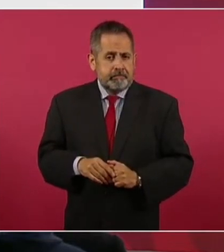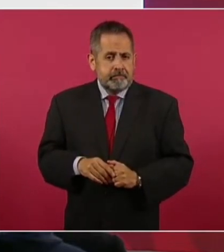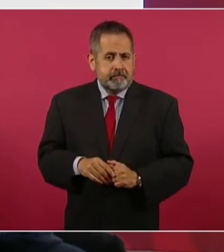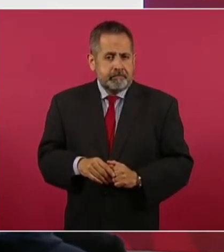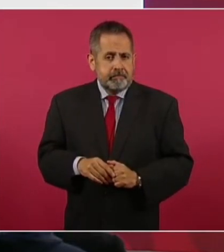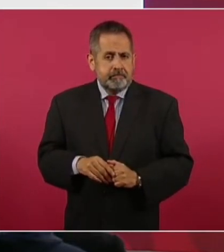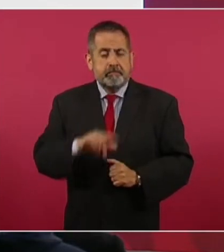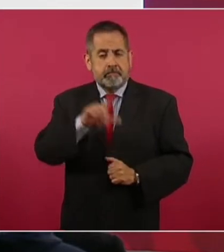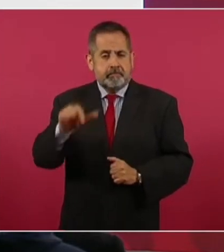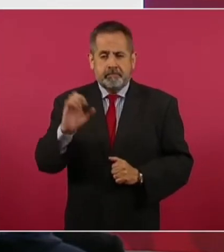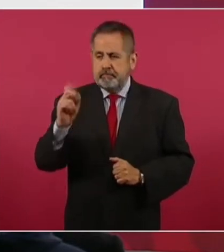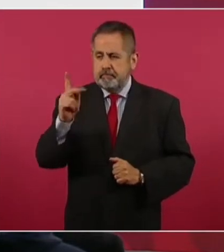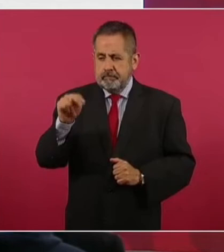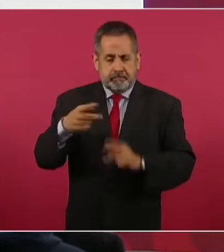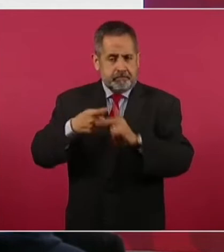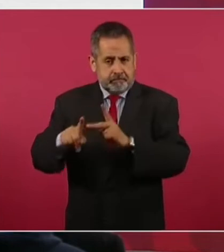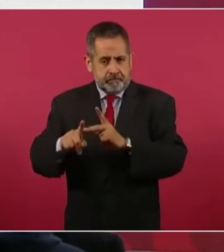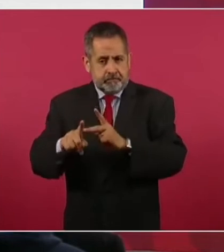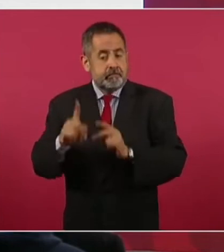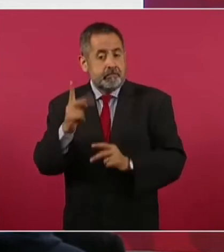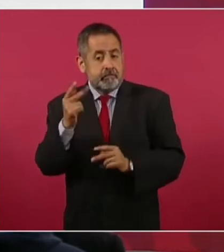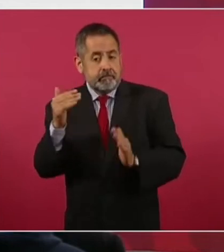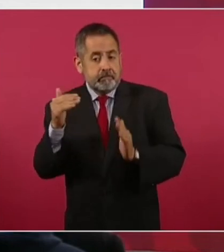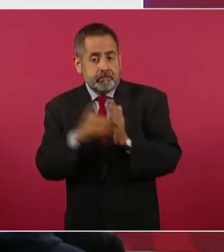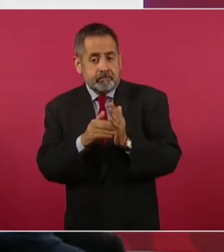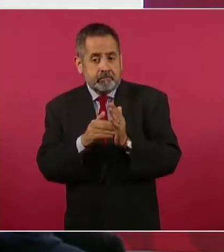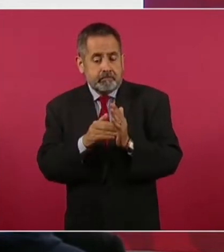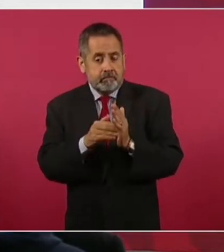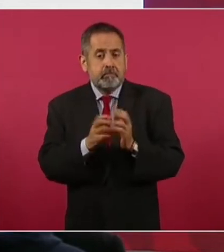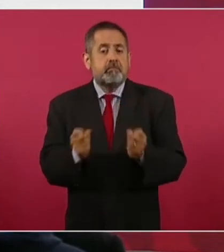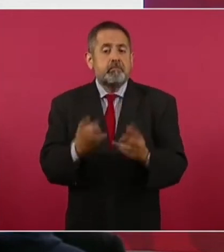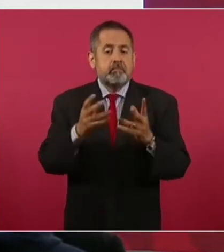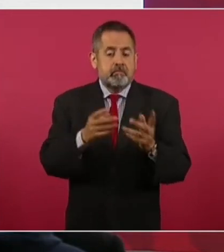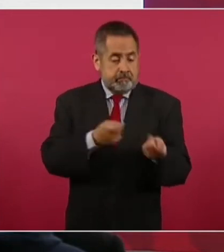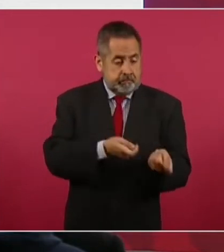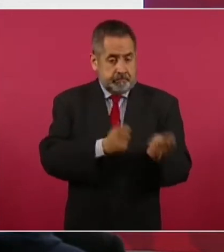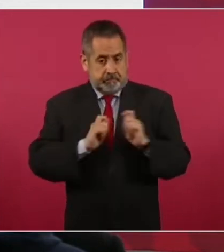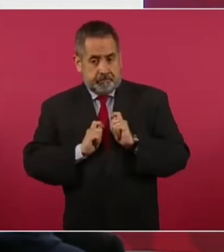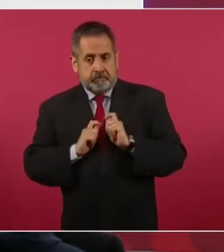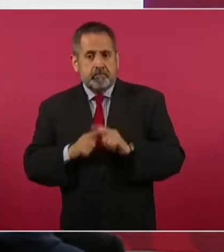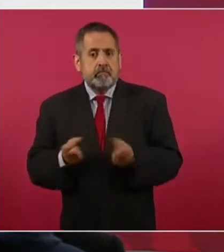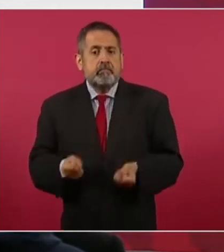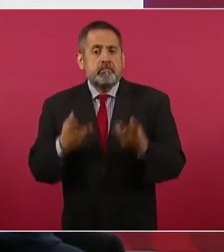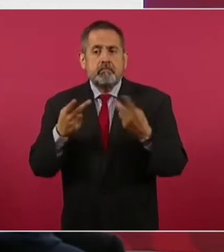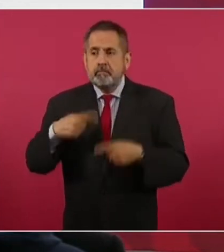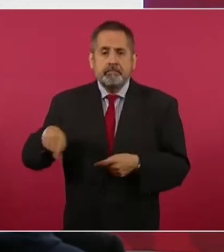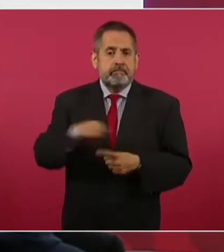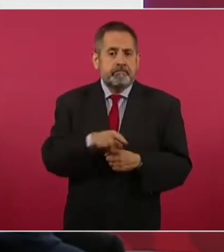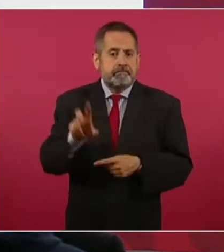Y aquí entra Peña, 25, y nos los deja en